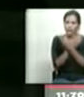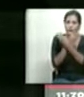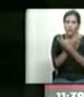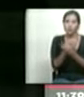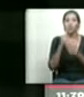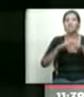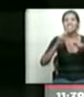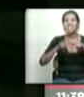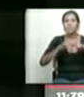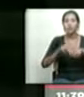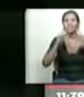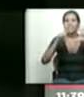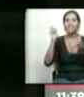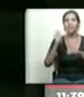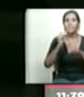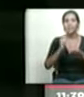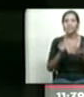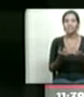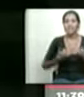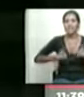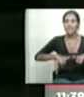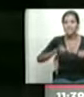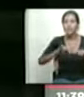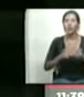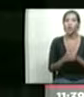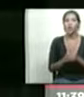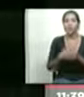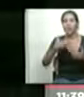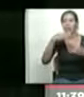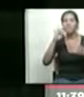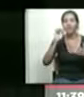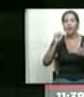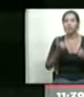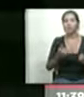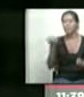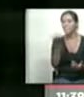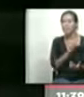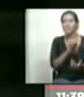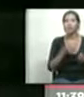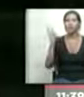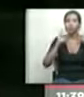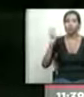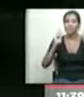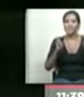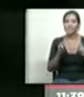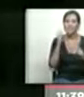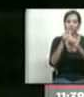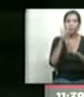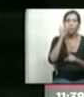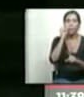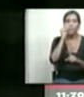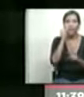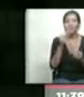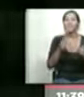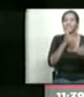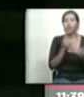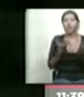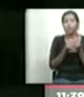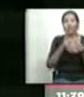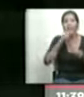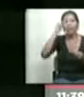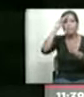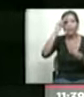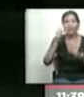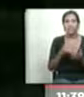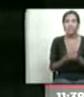meses, hijo de desmovilizados de las FARC, fue asesinado en Maicao durante un atentado que al parecer iba dirigido a su papá, quien junto con la madre llegó con varias